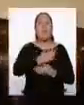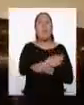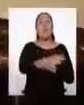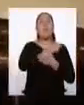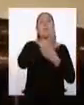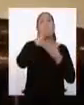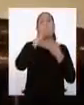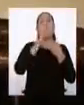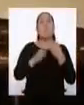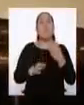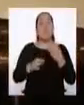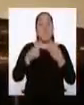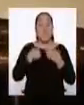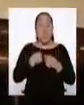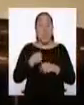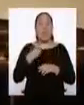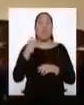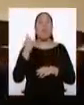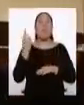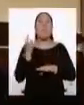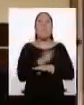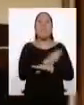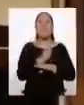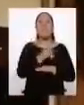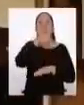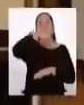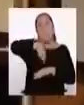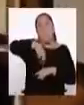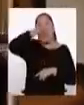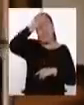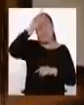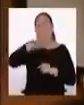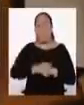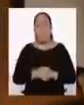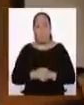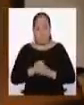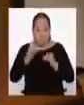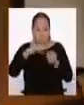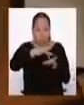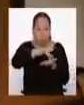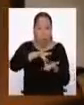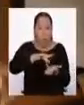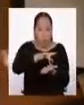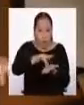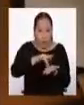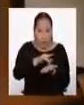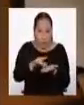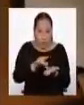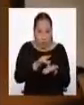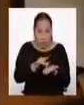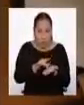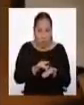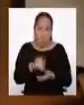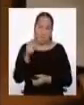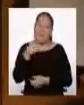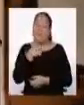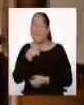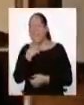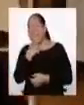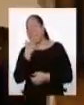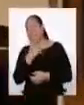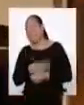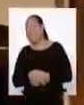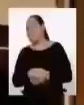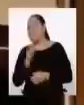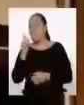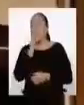digamos, básicamente en todo lo que era música peruana. Grabo un disco Eso es muy gracioso, porque como no